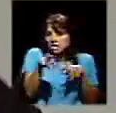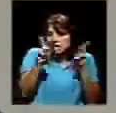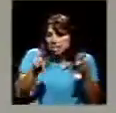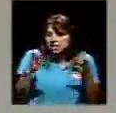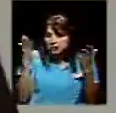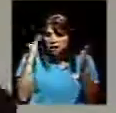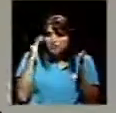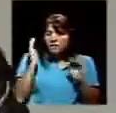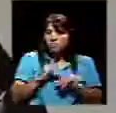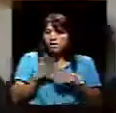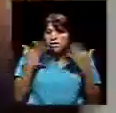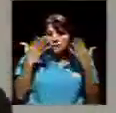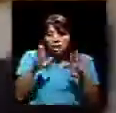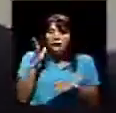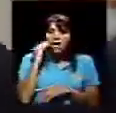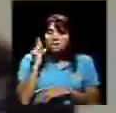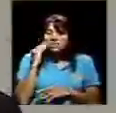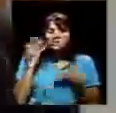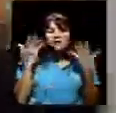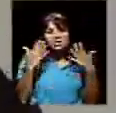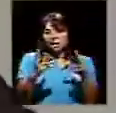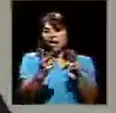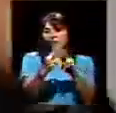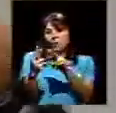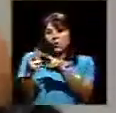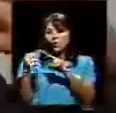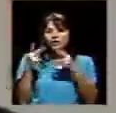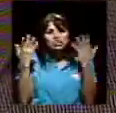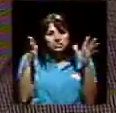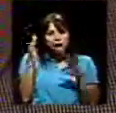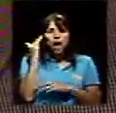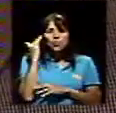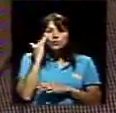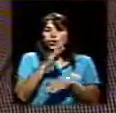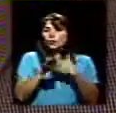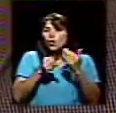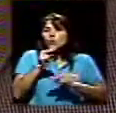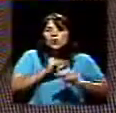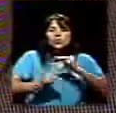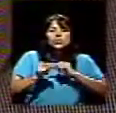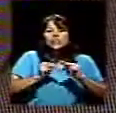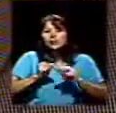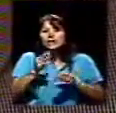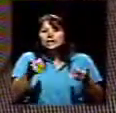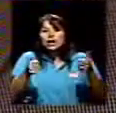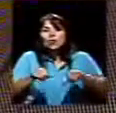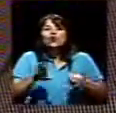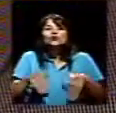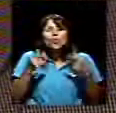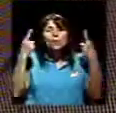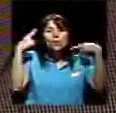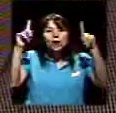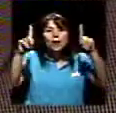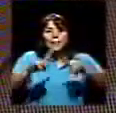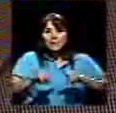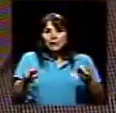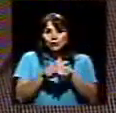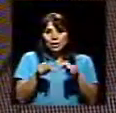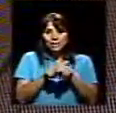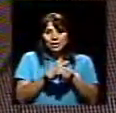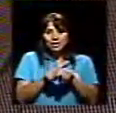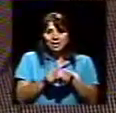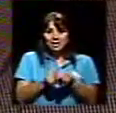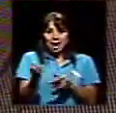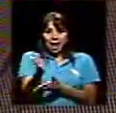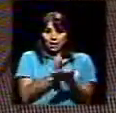ya lo conocen ahí y además sabe lo que son las negociaciones y los acuerdos, pero también el hecho de que algunos